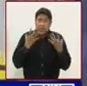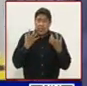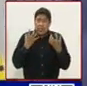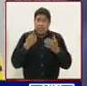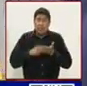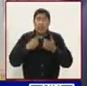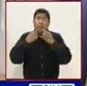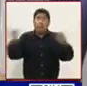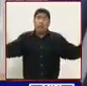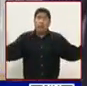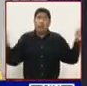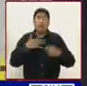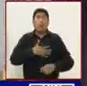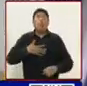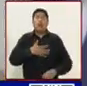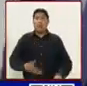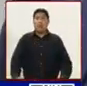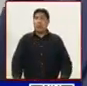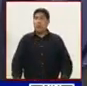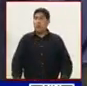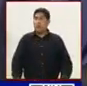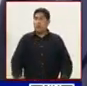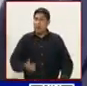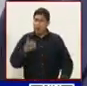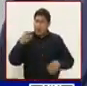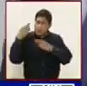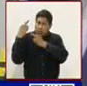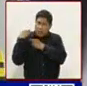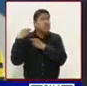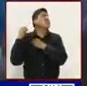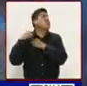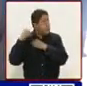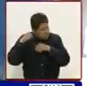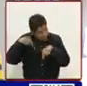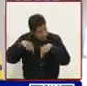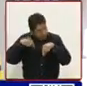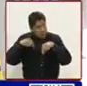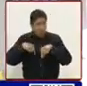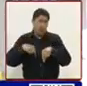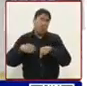que esto se haga público, por favor. ¿Este fiscal está encargado de esta?